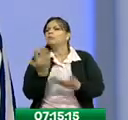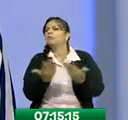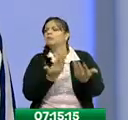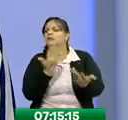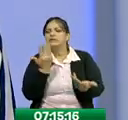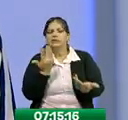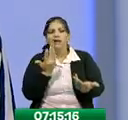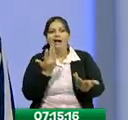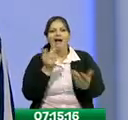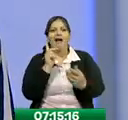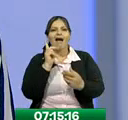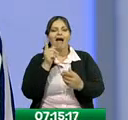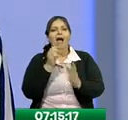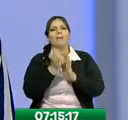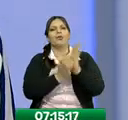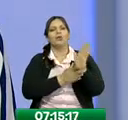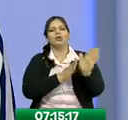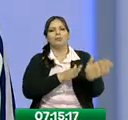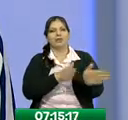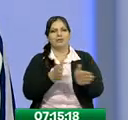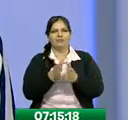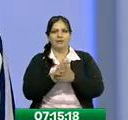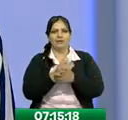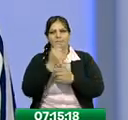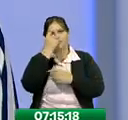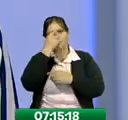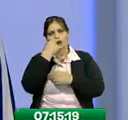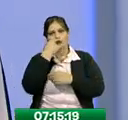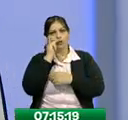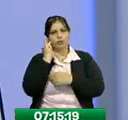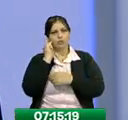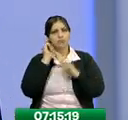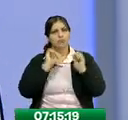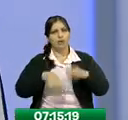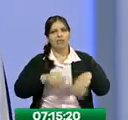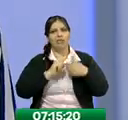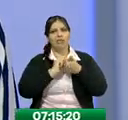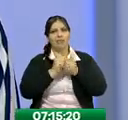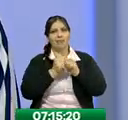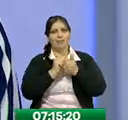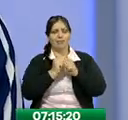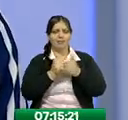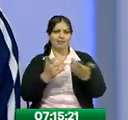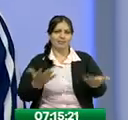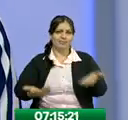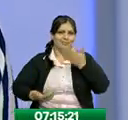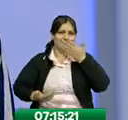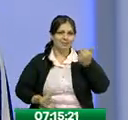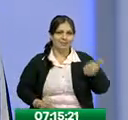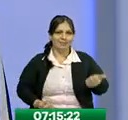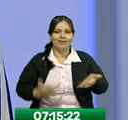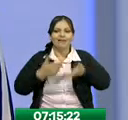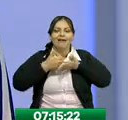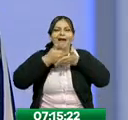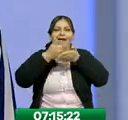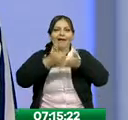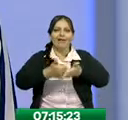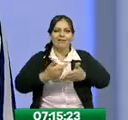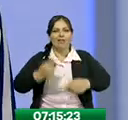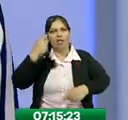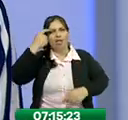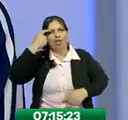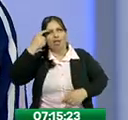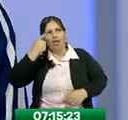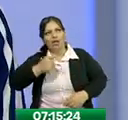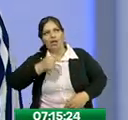con respecto al involucramiento de niños y jóvenes con el deporte a través de las escuelas de iniciación, de las actividades extraescolares, pero